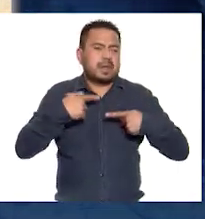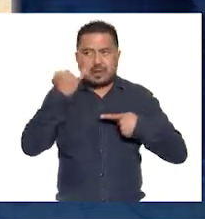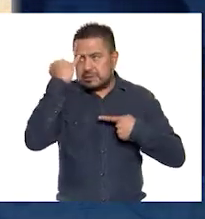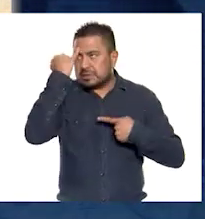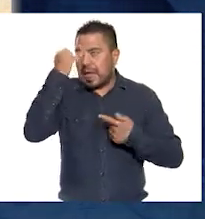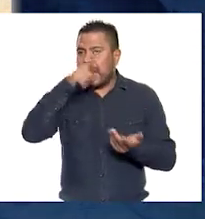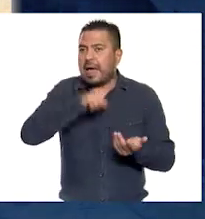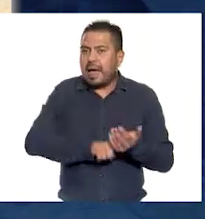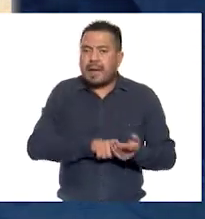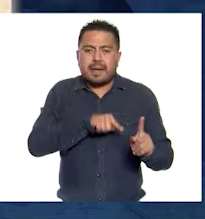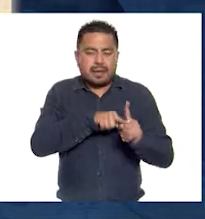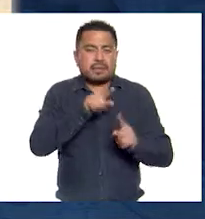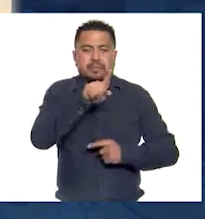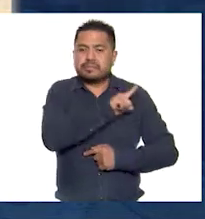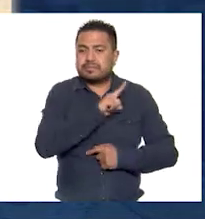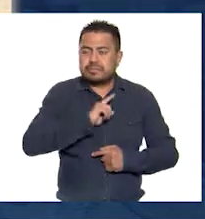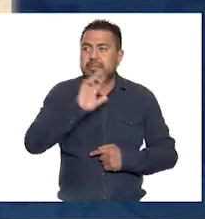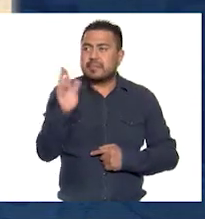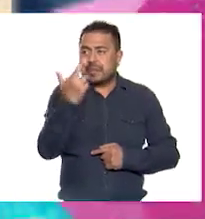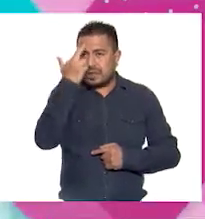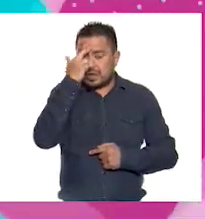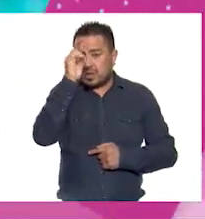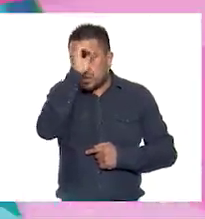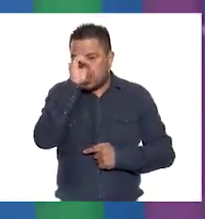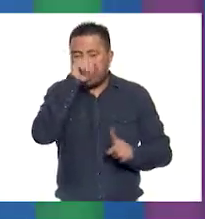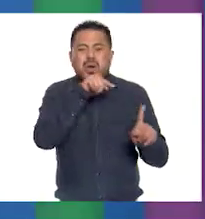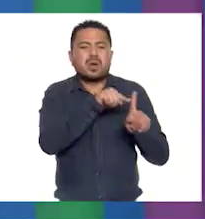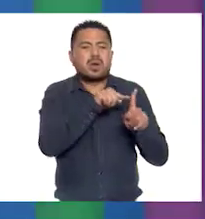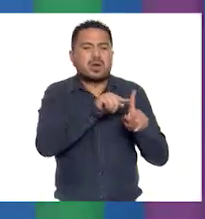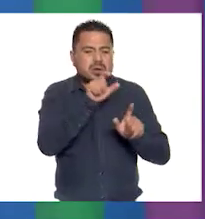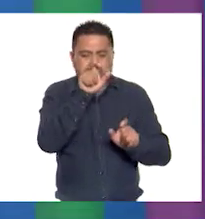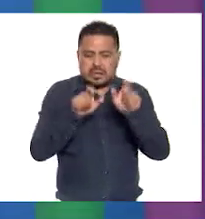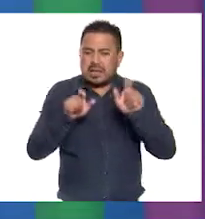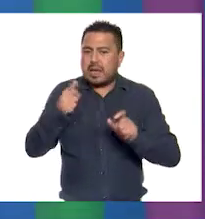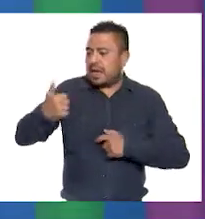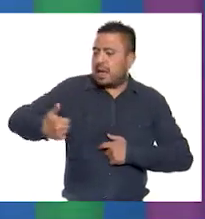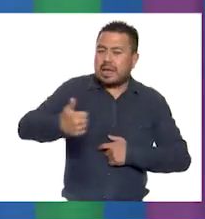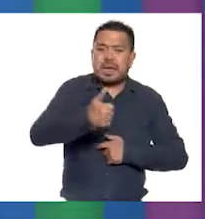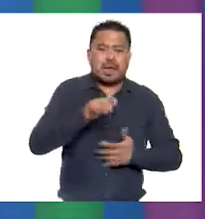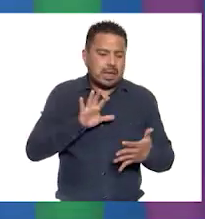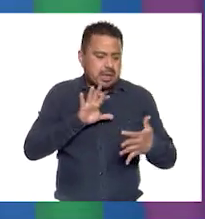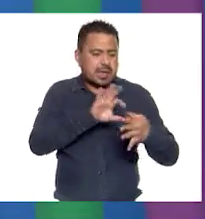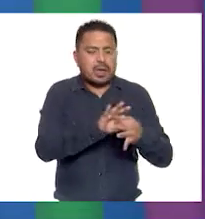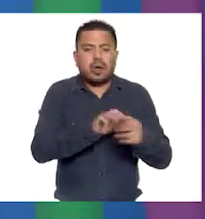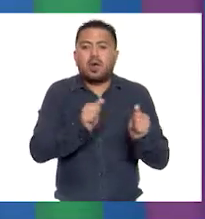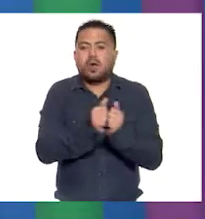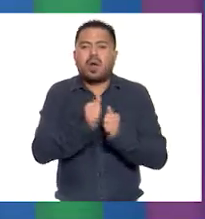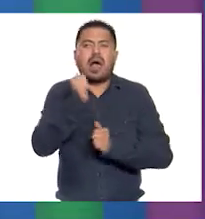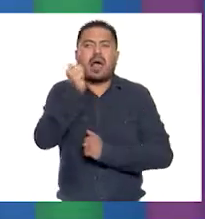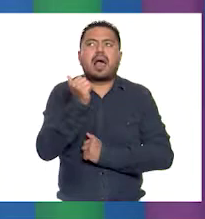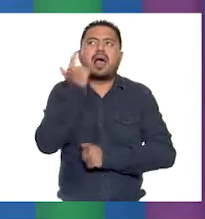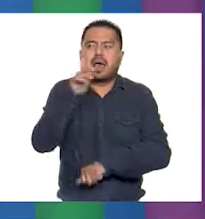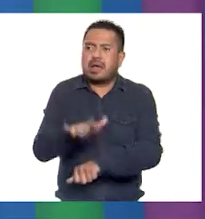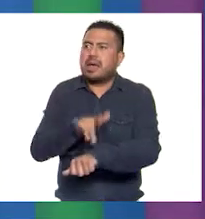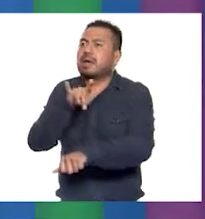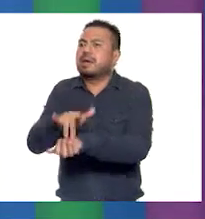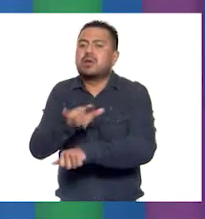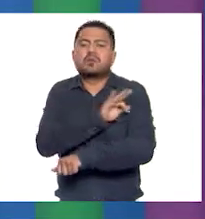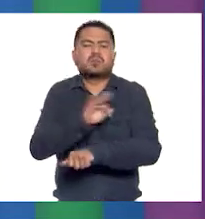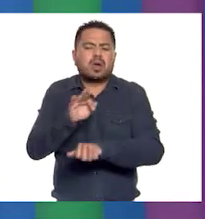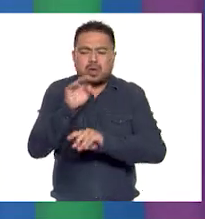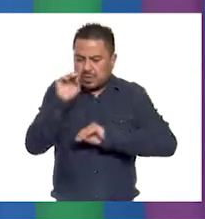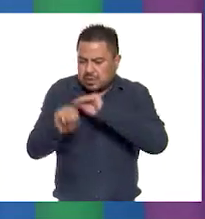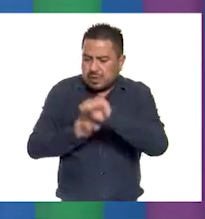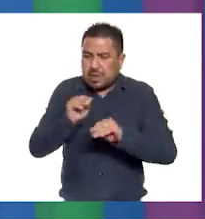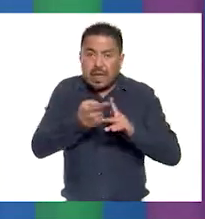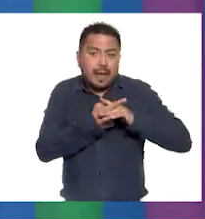imaginario. Recuerden que una opinión es la postura que cada uno adopta frente a algo y que puede